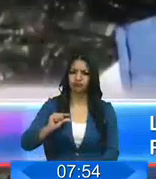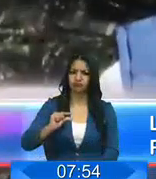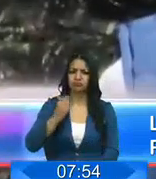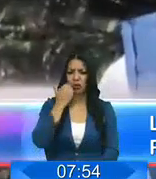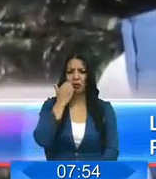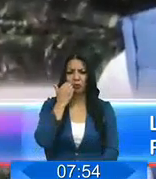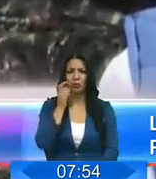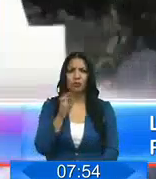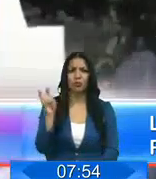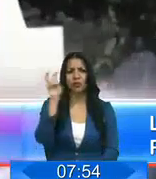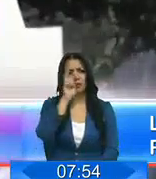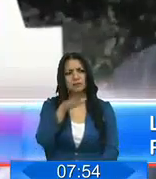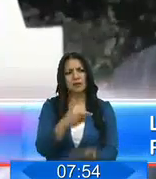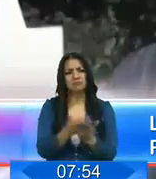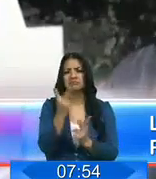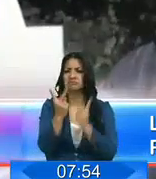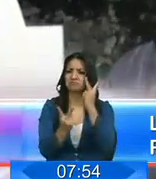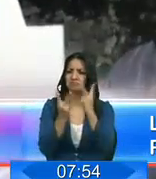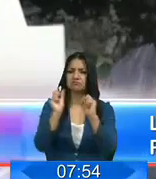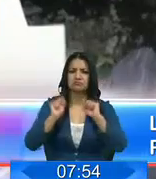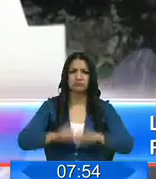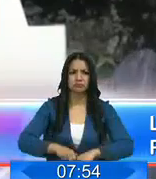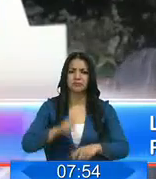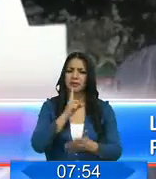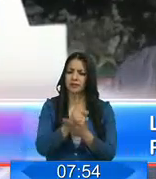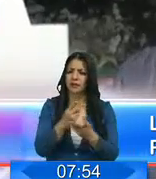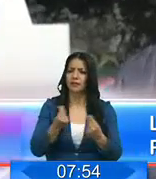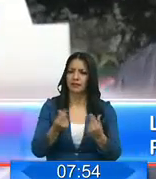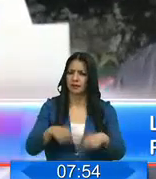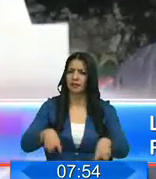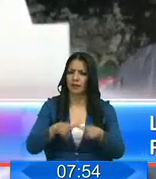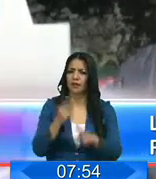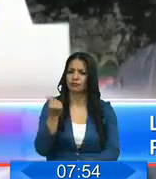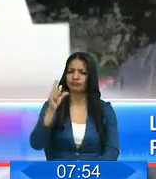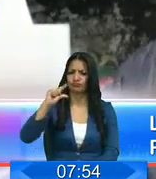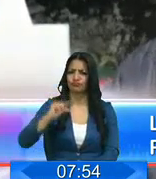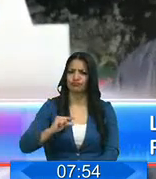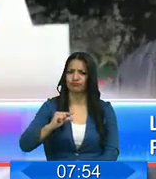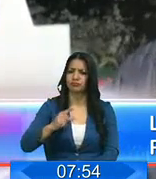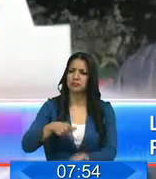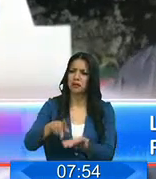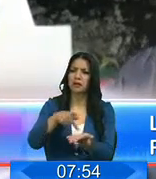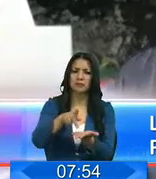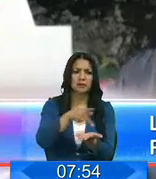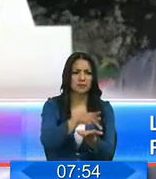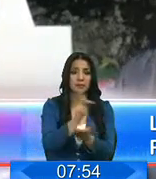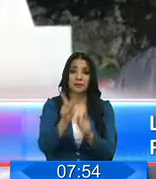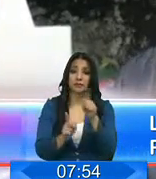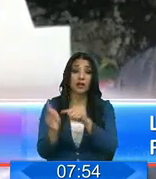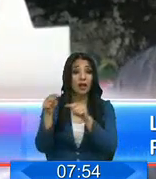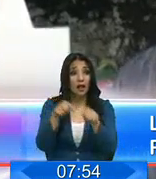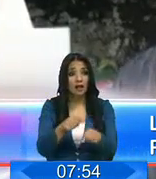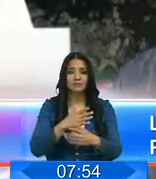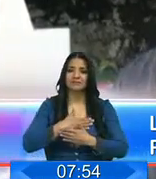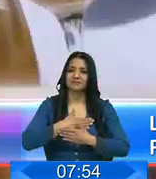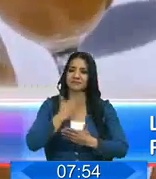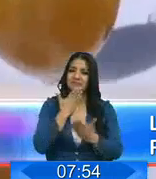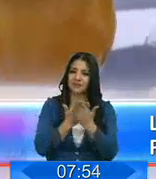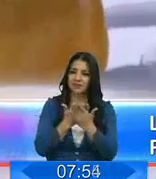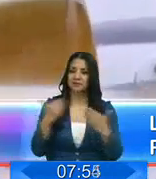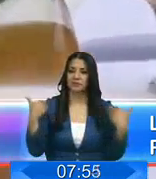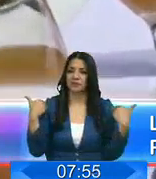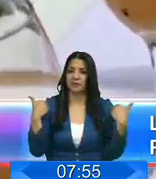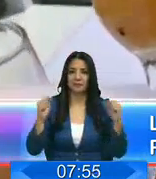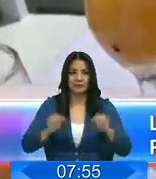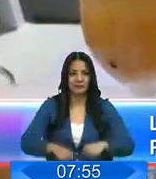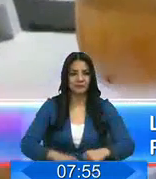puedan los turistas llegar. En verdad, precios módicos, bajos, sí. Que los que llegan se van muy agradecidos.